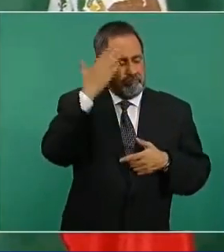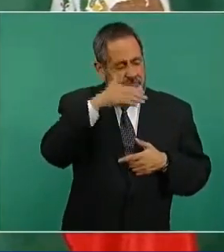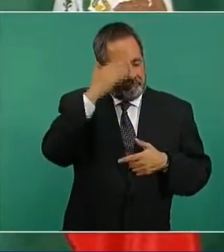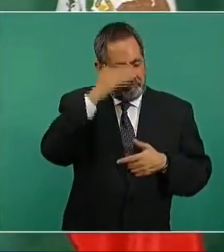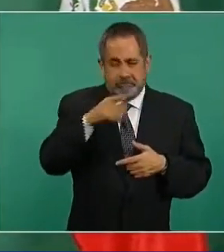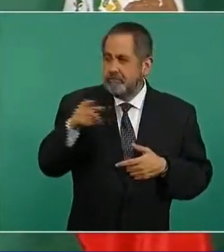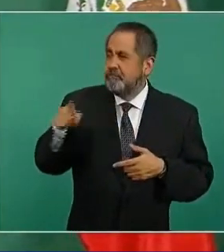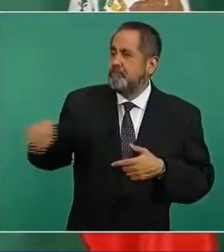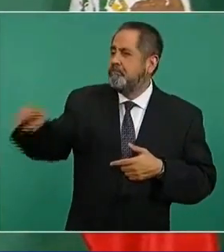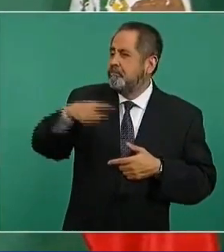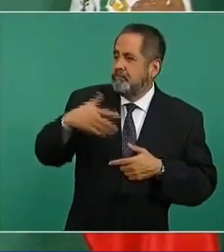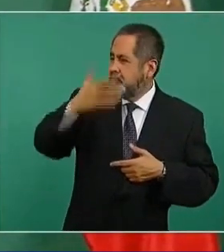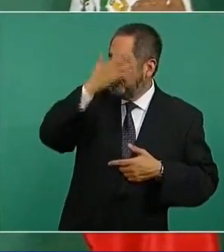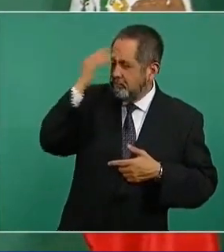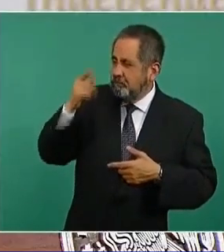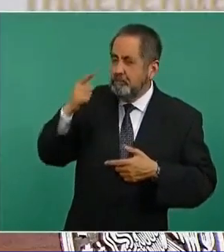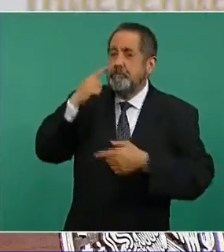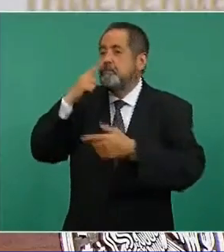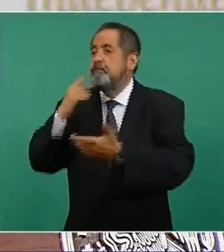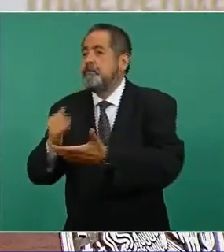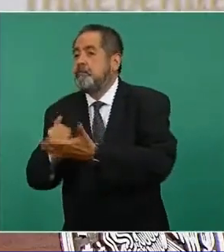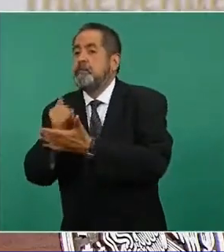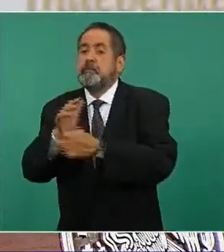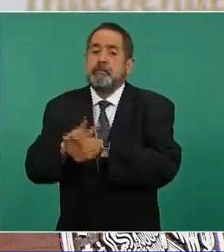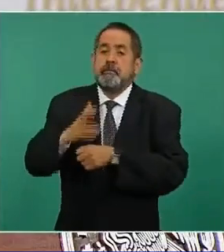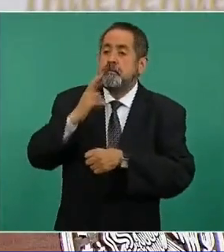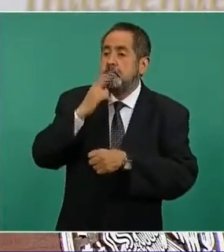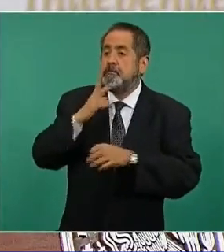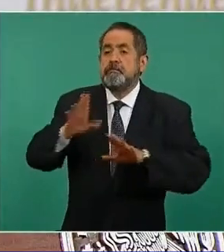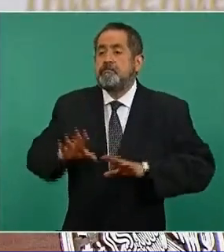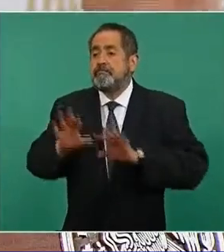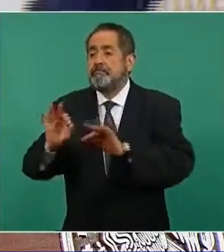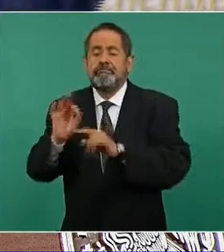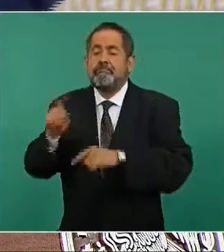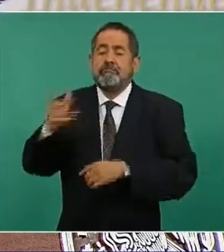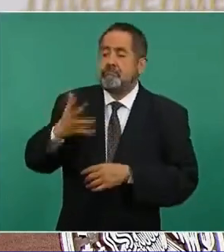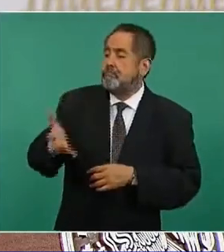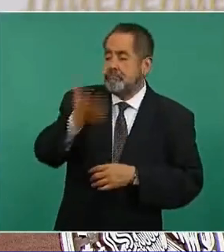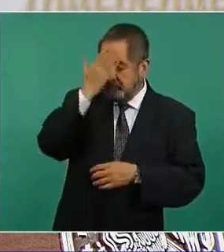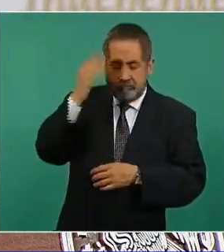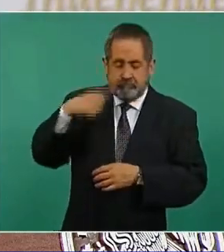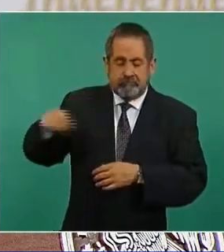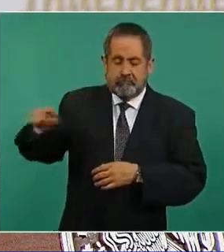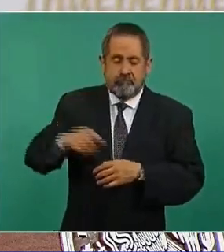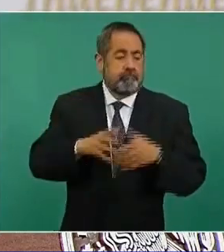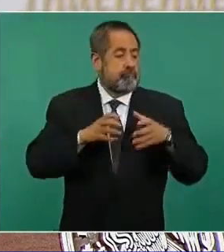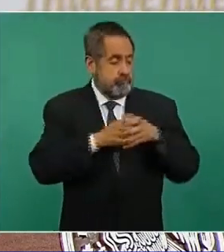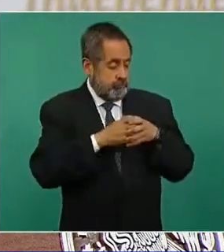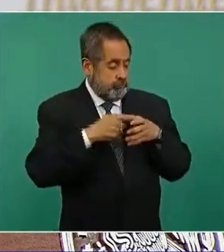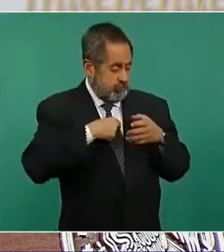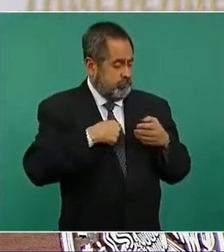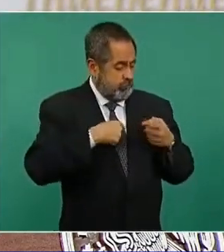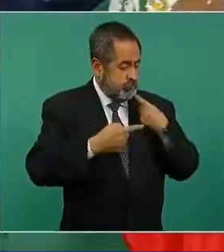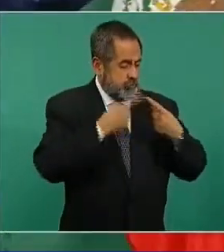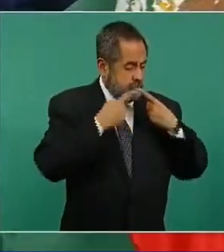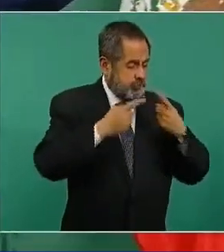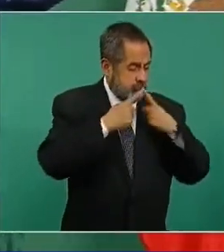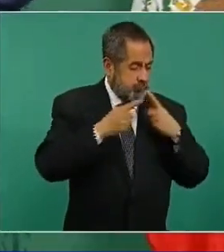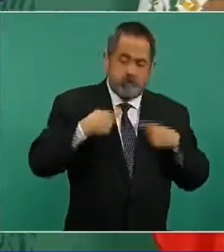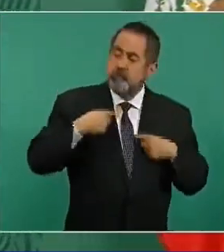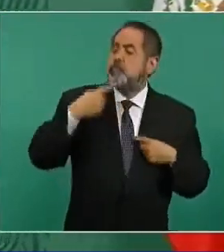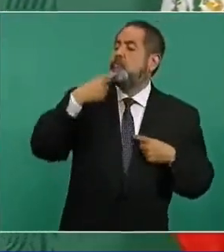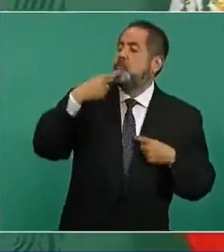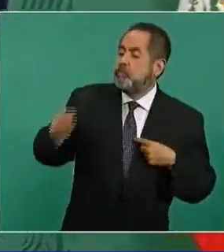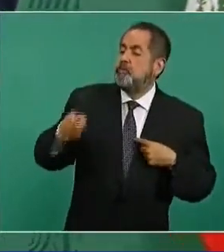decidir sobre lo que le conviene y lo que no le conviene, y que entonces somos nosotros, los